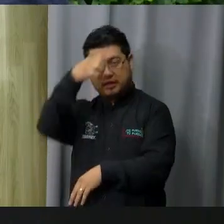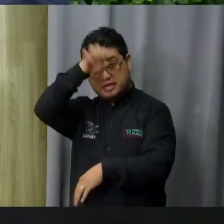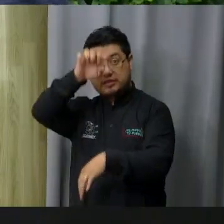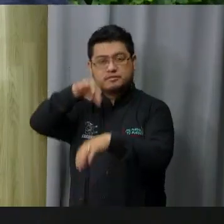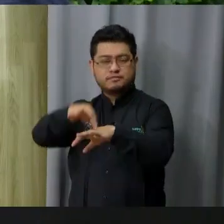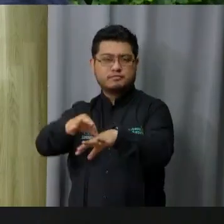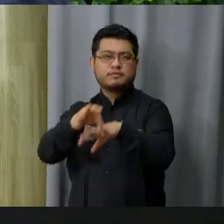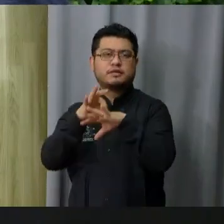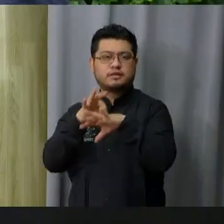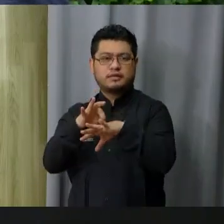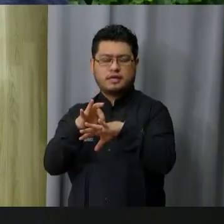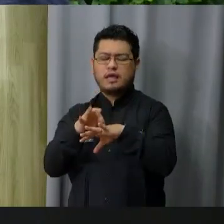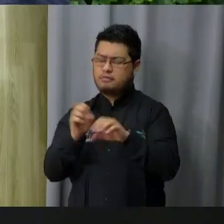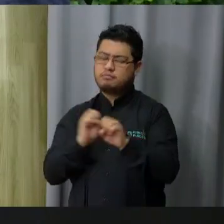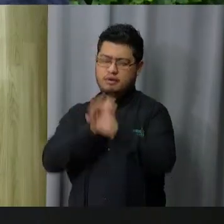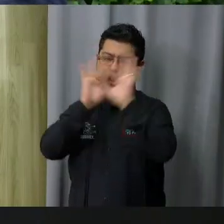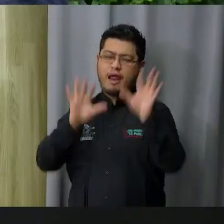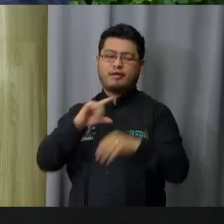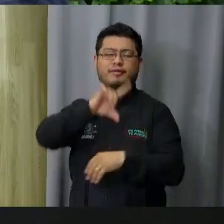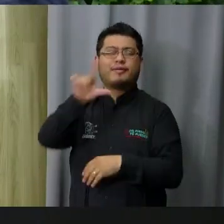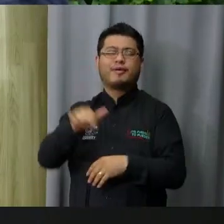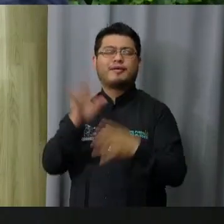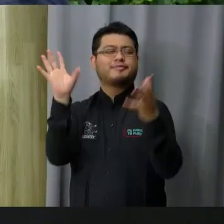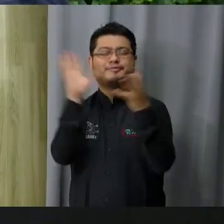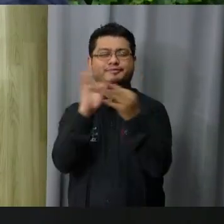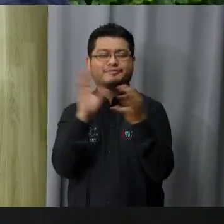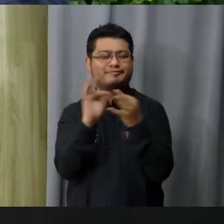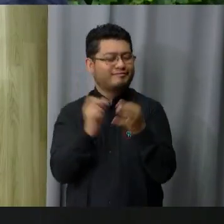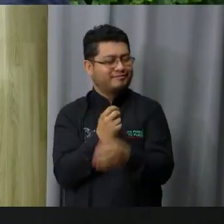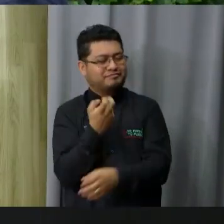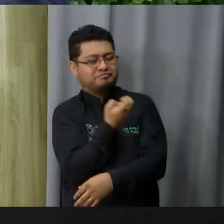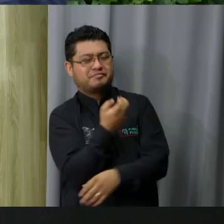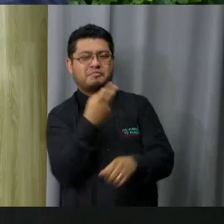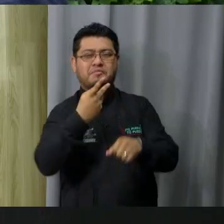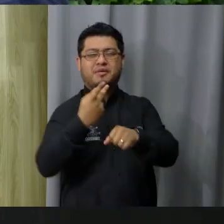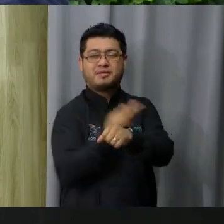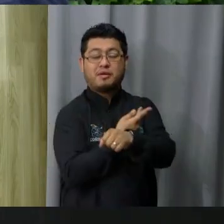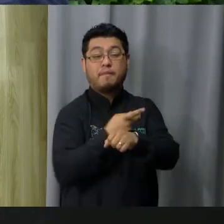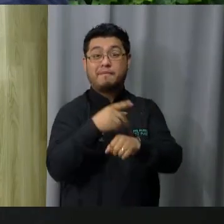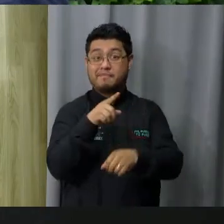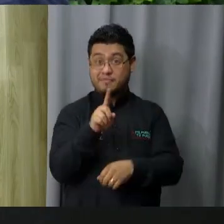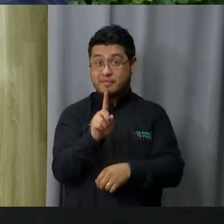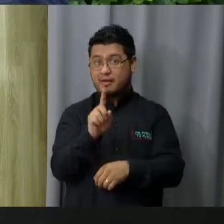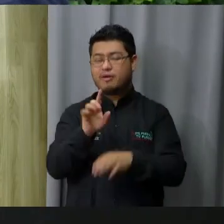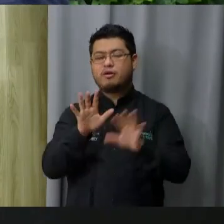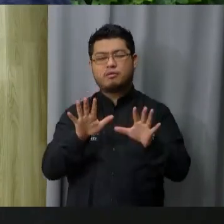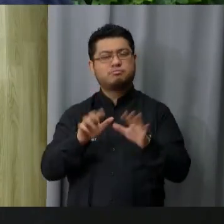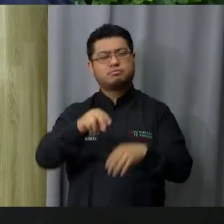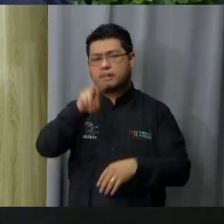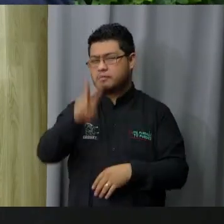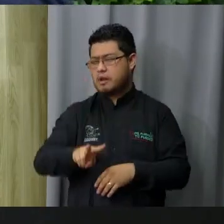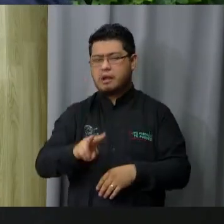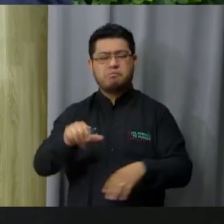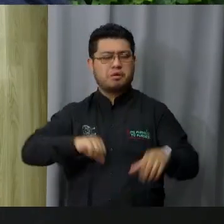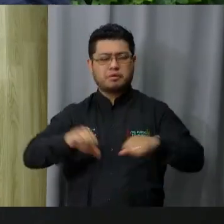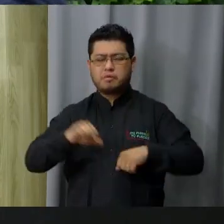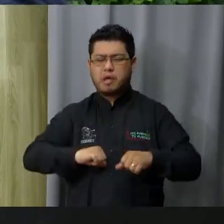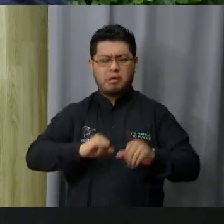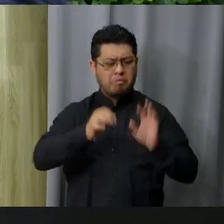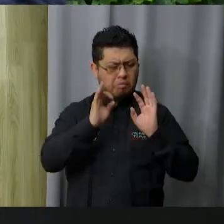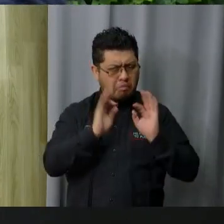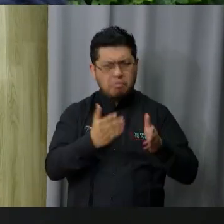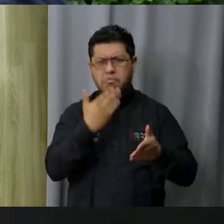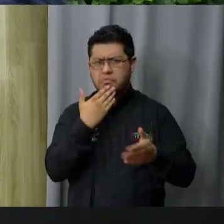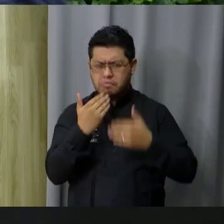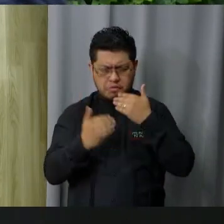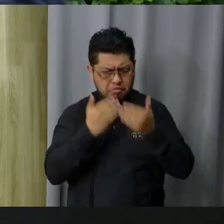a platicar un poquito de esa experiencia y de quienes participan, pero han sido actividades muy bien diseñadas y que yo creo que están